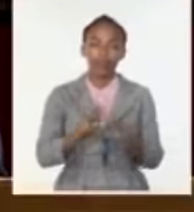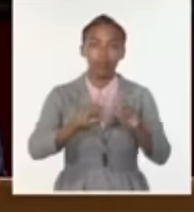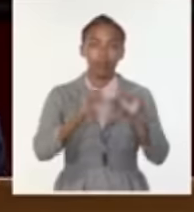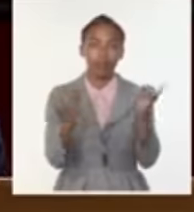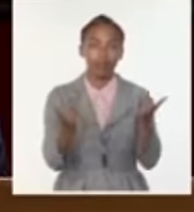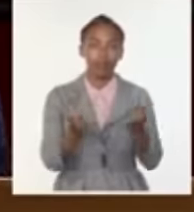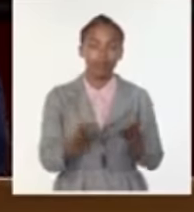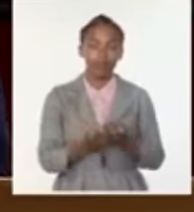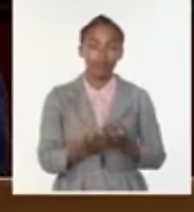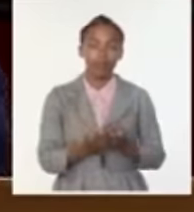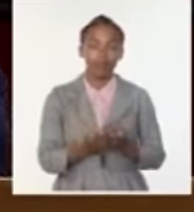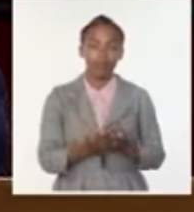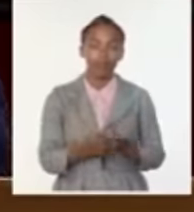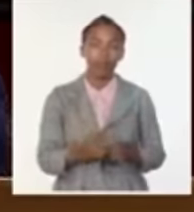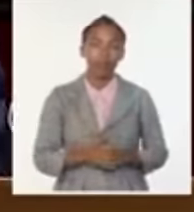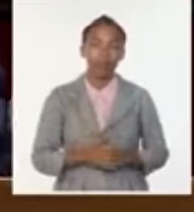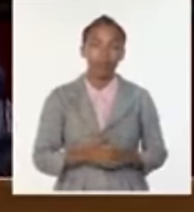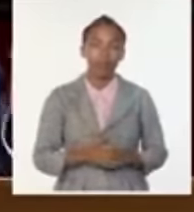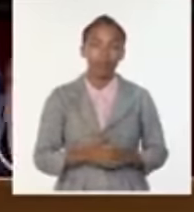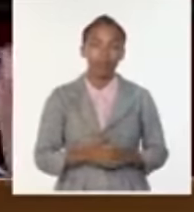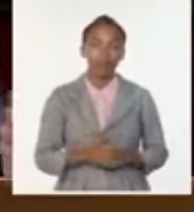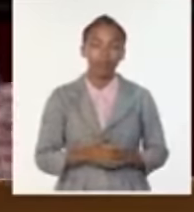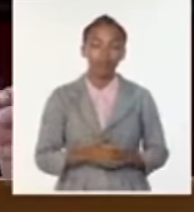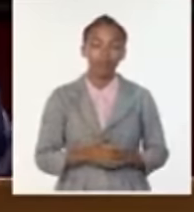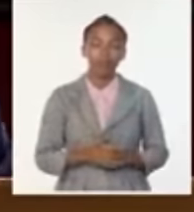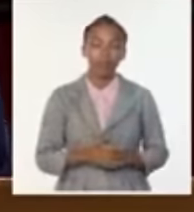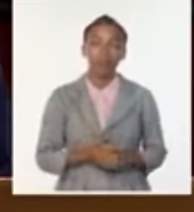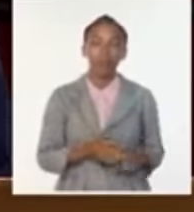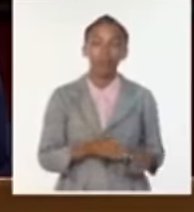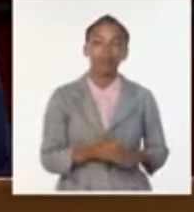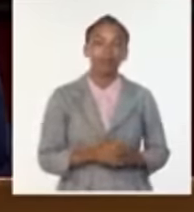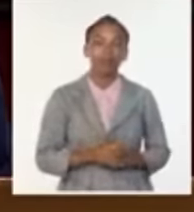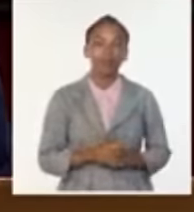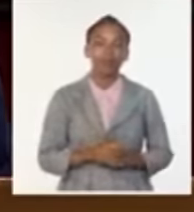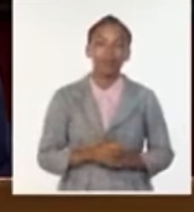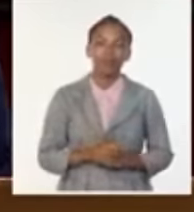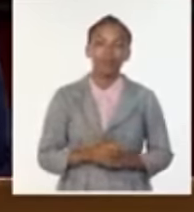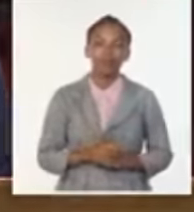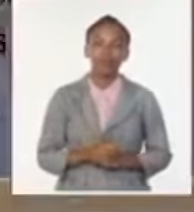Hemos movido en tan corto tiempo que nació esta estructura del intendente,